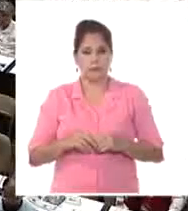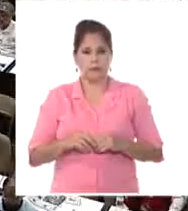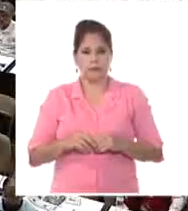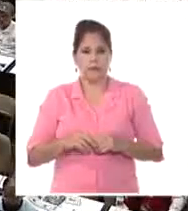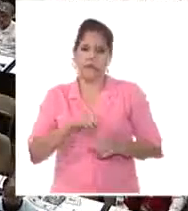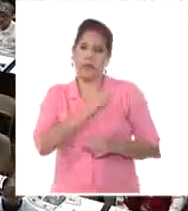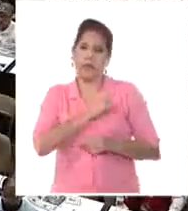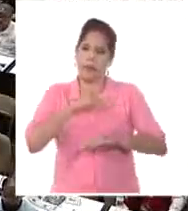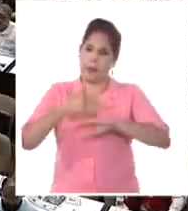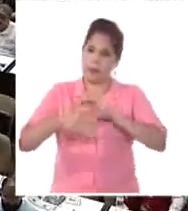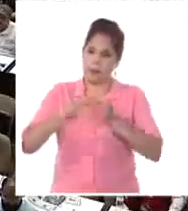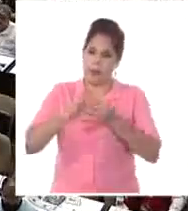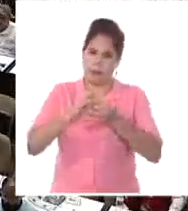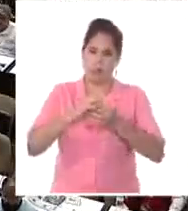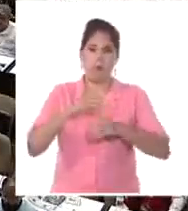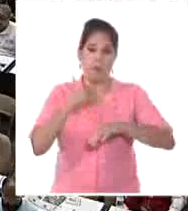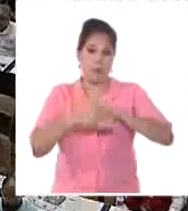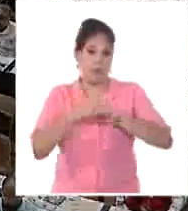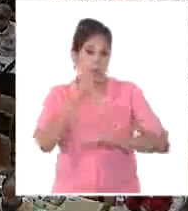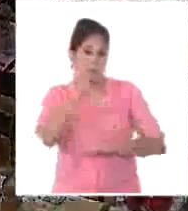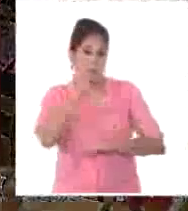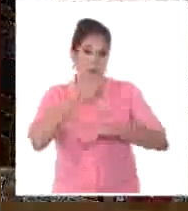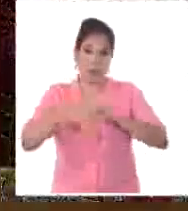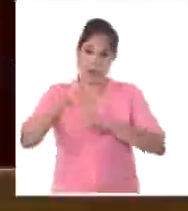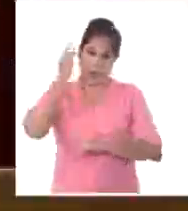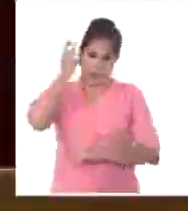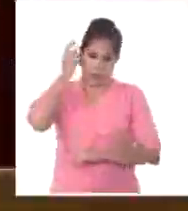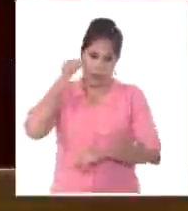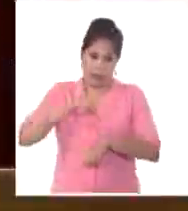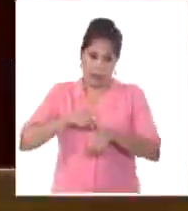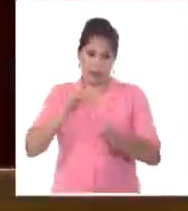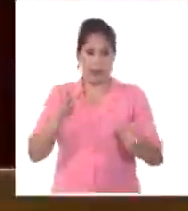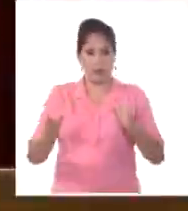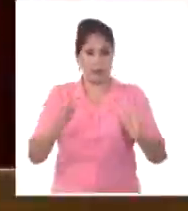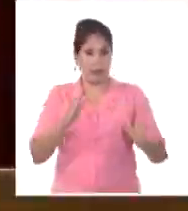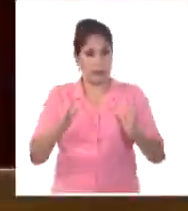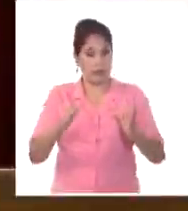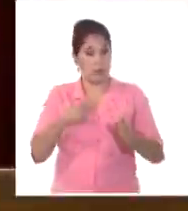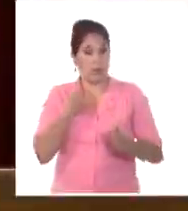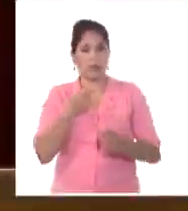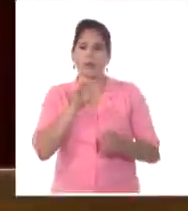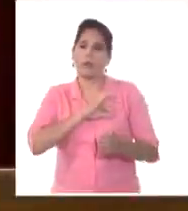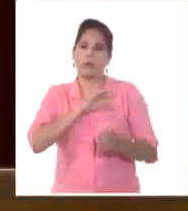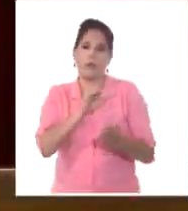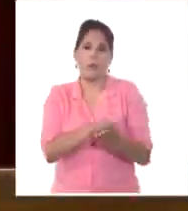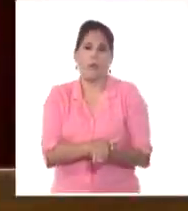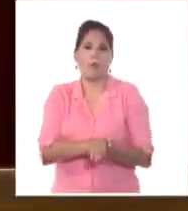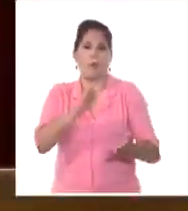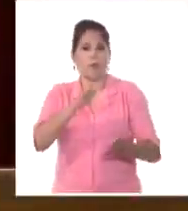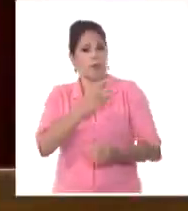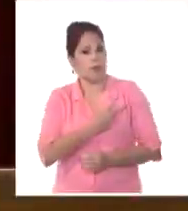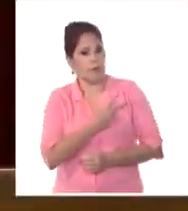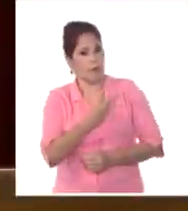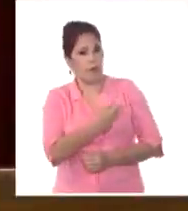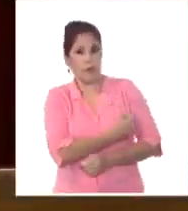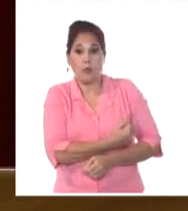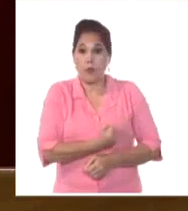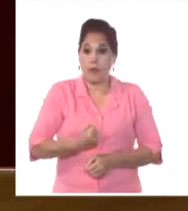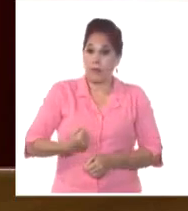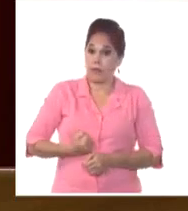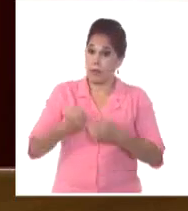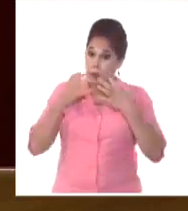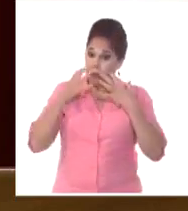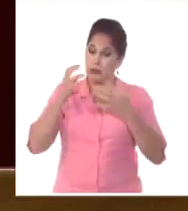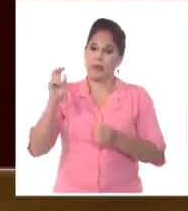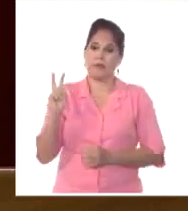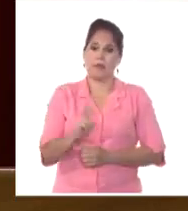Queridos hermanos, en estos tiempos es un acto de genuino compromiso, valentía y un esfuerzo extraordinario